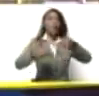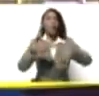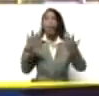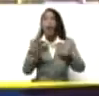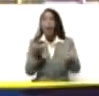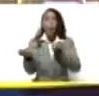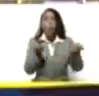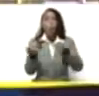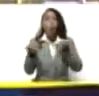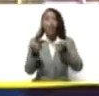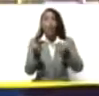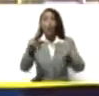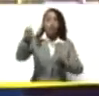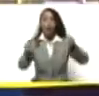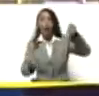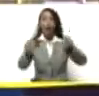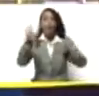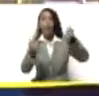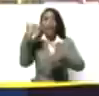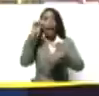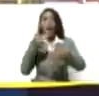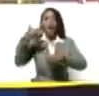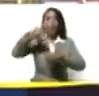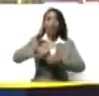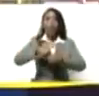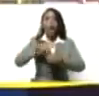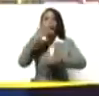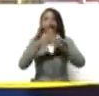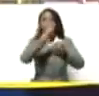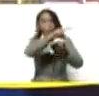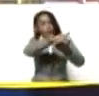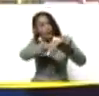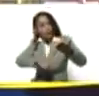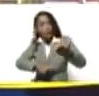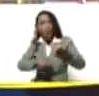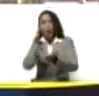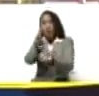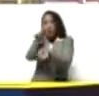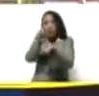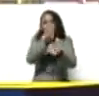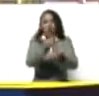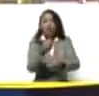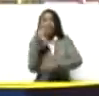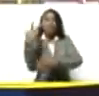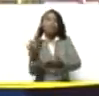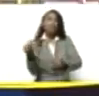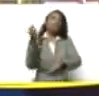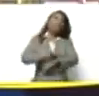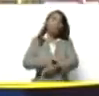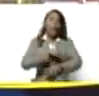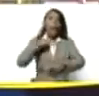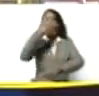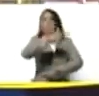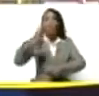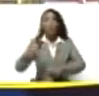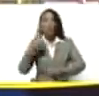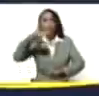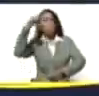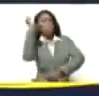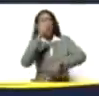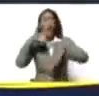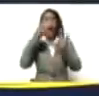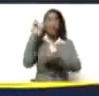controlar el camión que llega de la gasolina hacer una lista y cobrarle el triple en dólares a la gente que magia tiene esa